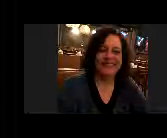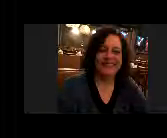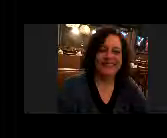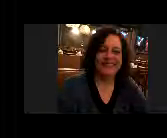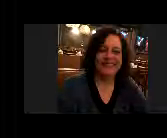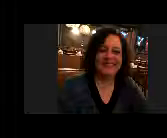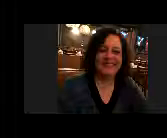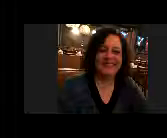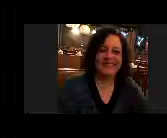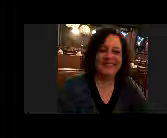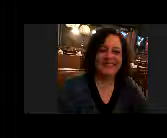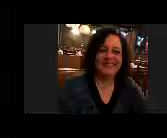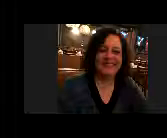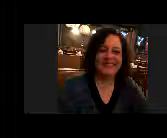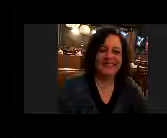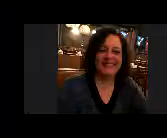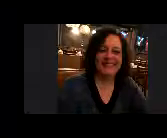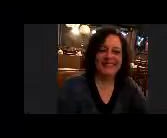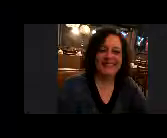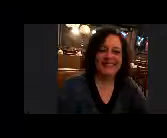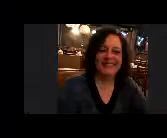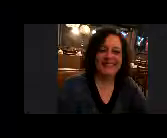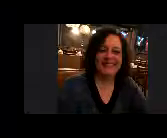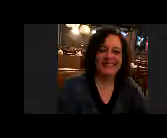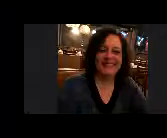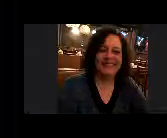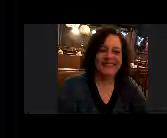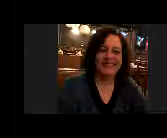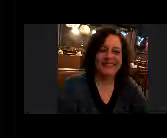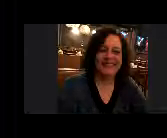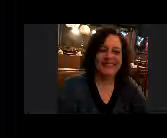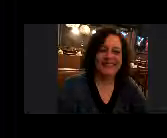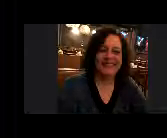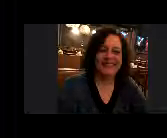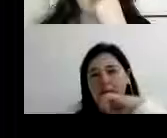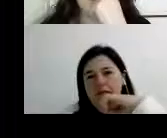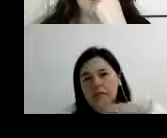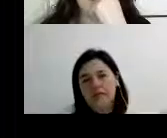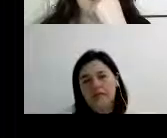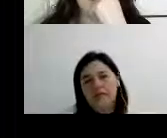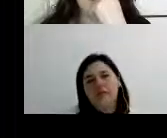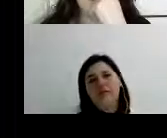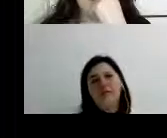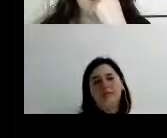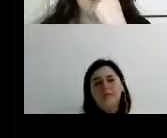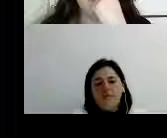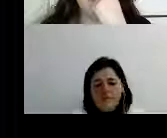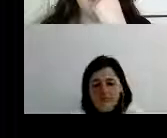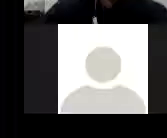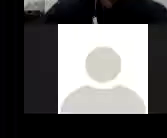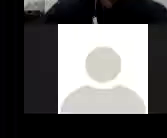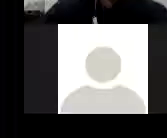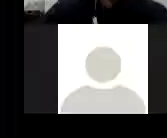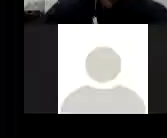trans, como las trabajadoras sexuales, que son en todos los trabajos los que tienen mayor reporte de uso de condón, igual